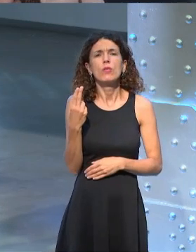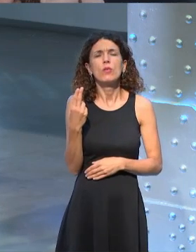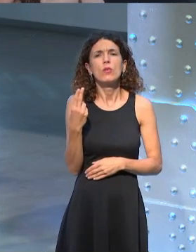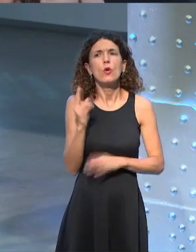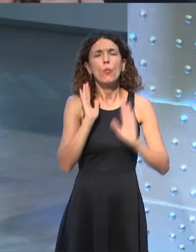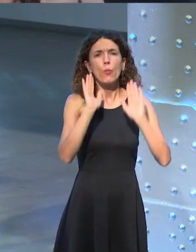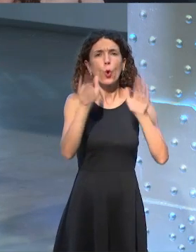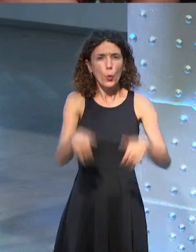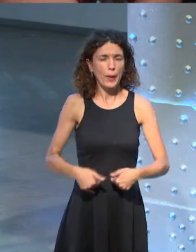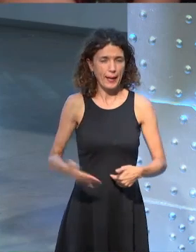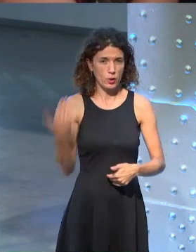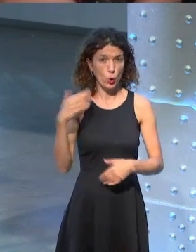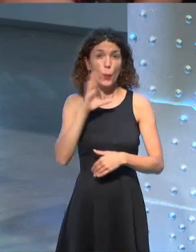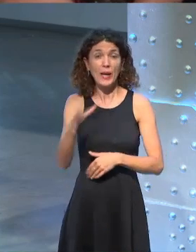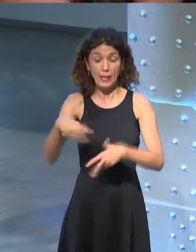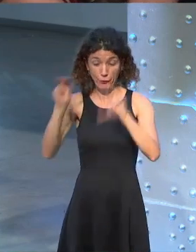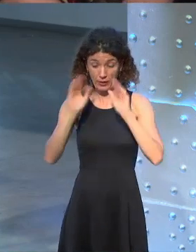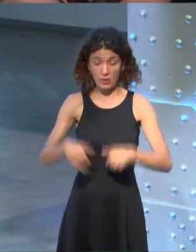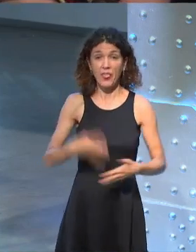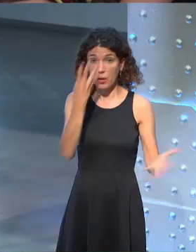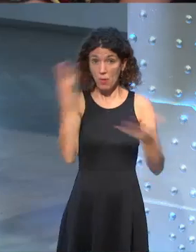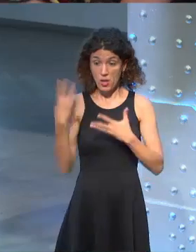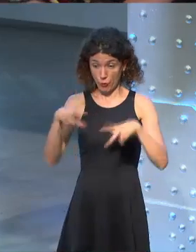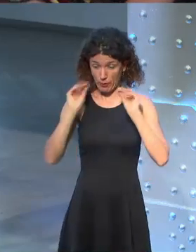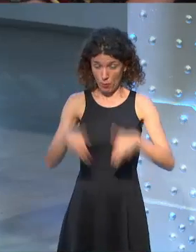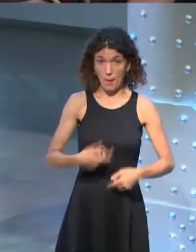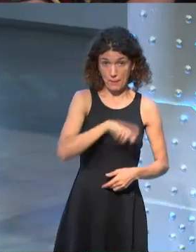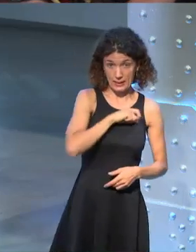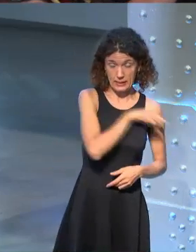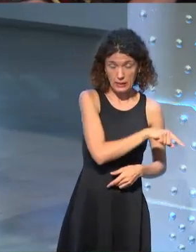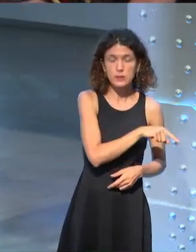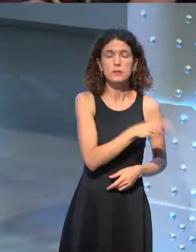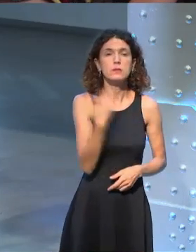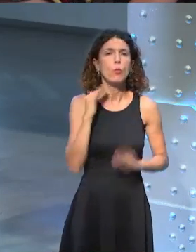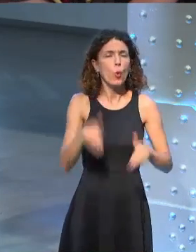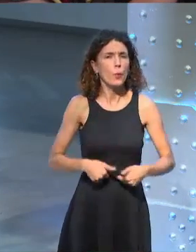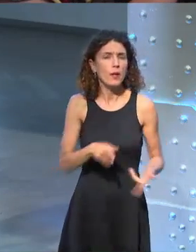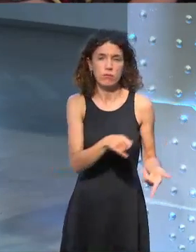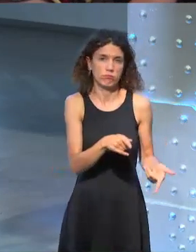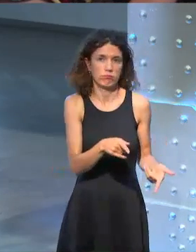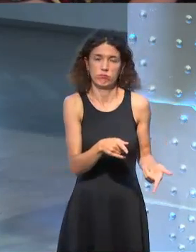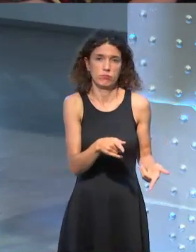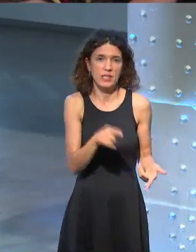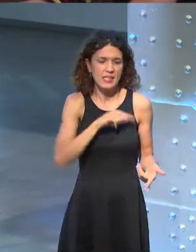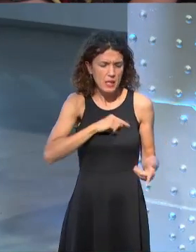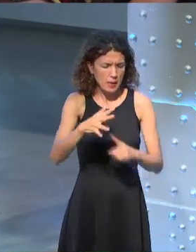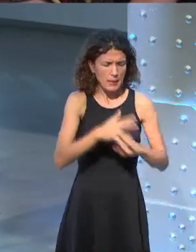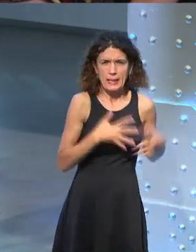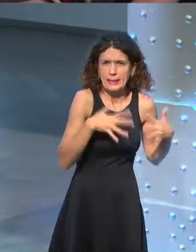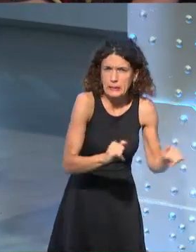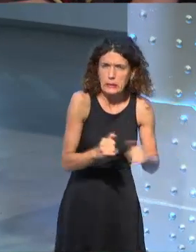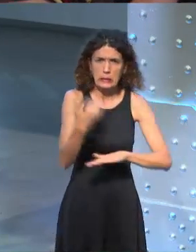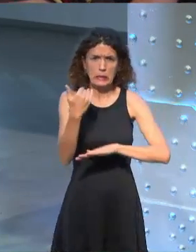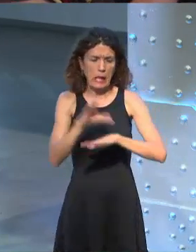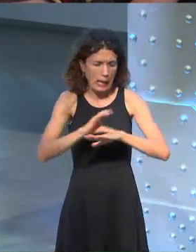Al volverme, yo me volví de Bélgica hace 9 años. Cuando me volví, bueno, nunca había sentido ninguna discriminación ni en